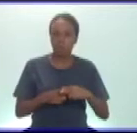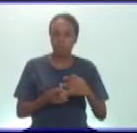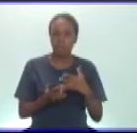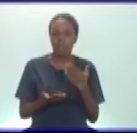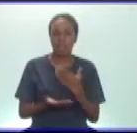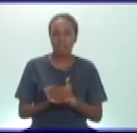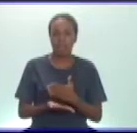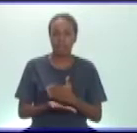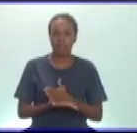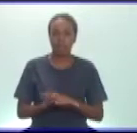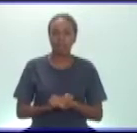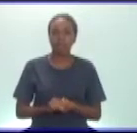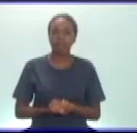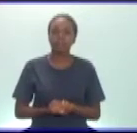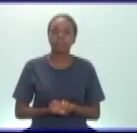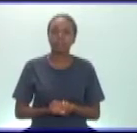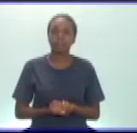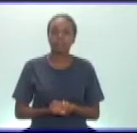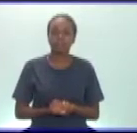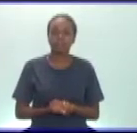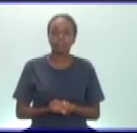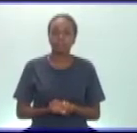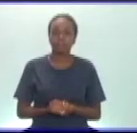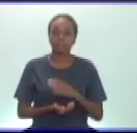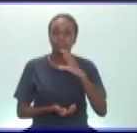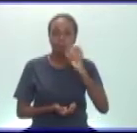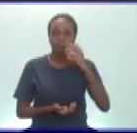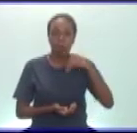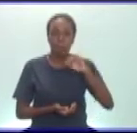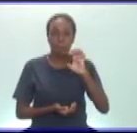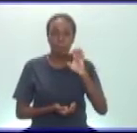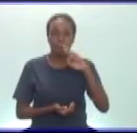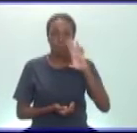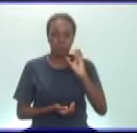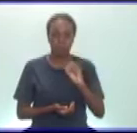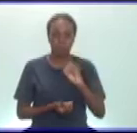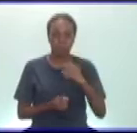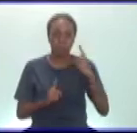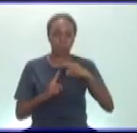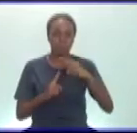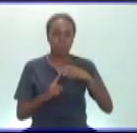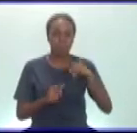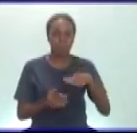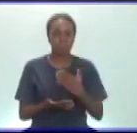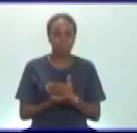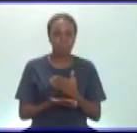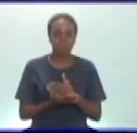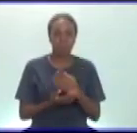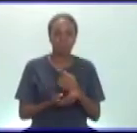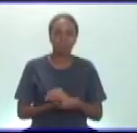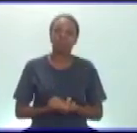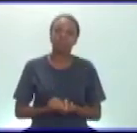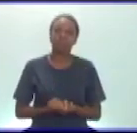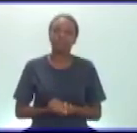de la historia, la Ilíada de Homero. Por tanto, los invito a tomar nota del asunto de nuestra clase de hoy.